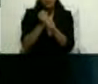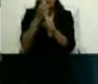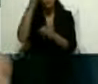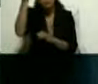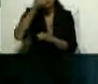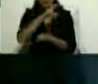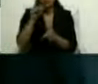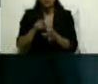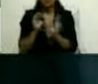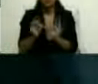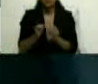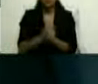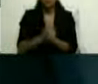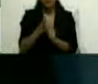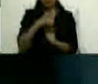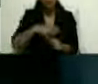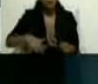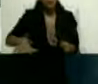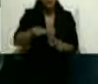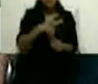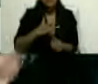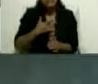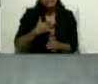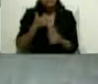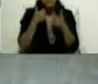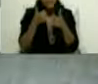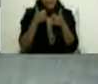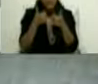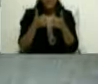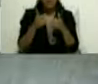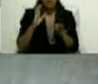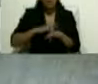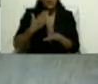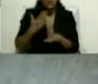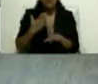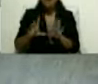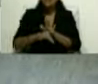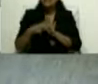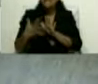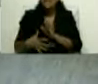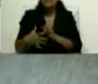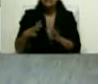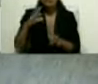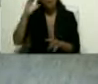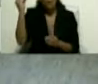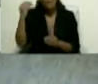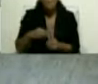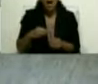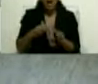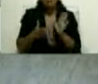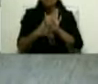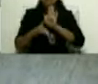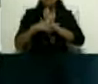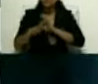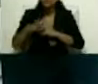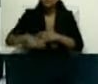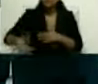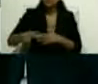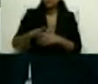venezolana, tiembla el corazón del pueblo venezolano porque reclama cada día más su